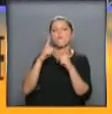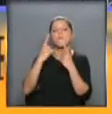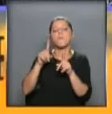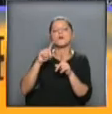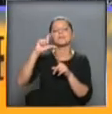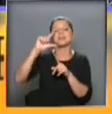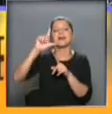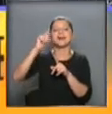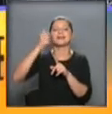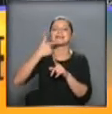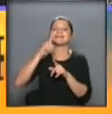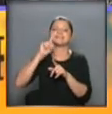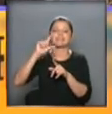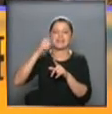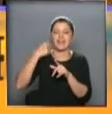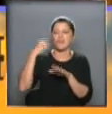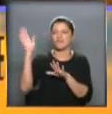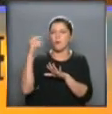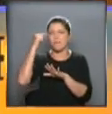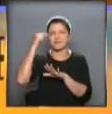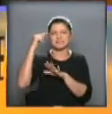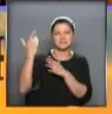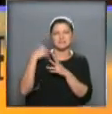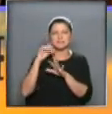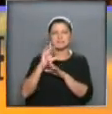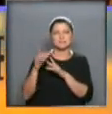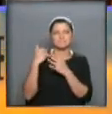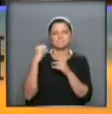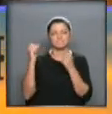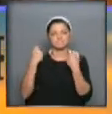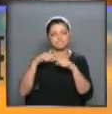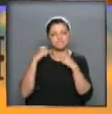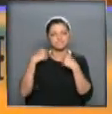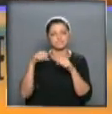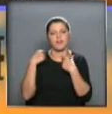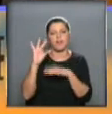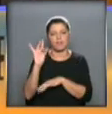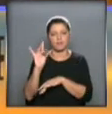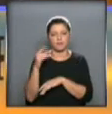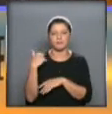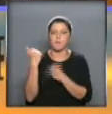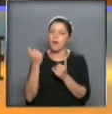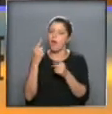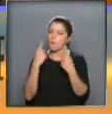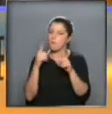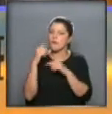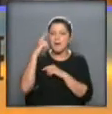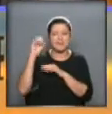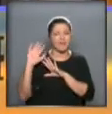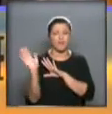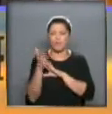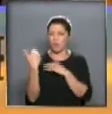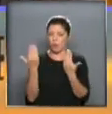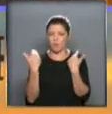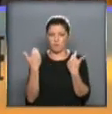imaginan como que es, bueno, es medio lejano, ¿no? Y cualquiera que tenga ganas realmente de aprender música puede aprender cualquier estilo de música. Nada más que hay que